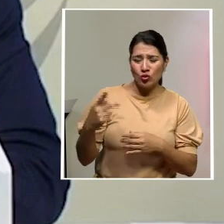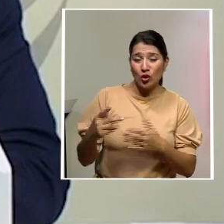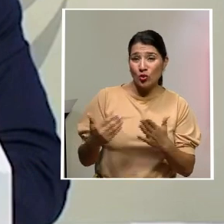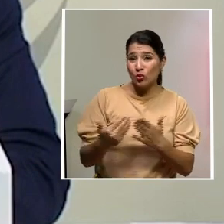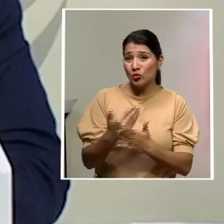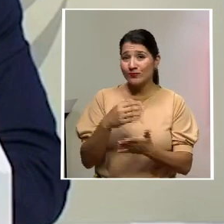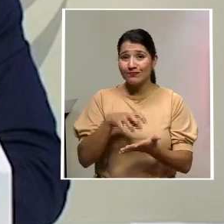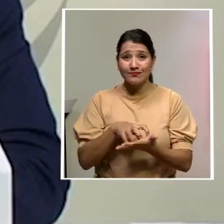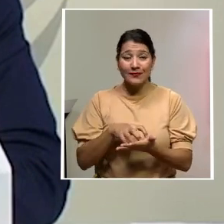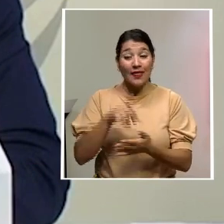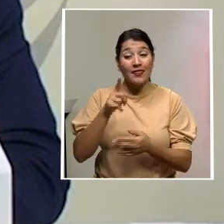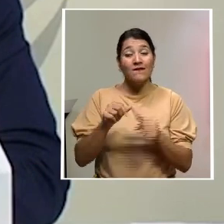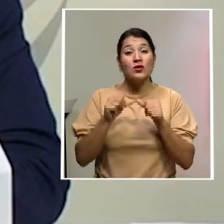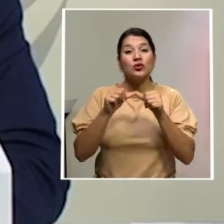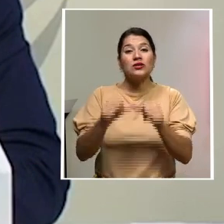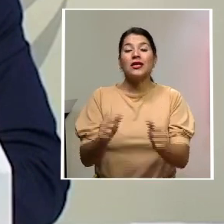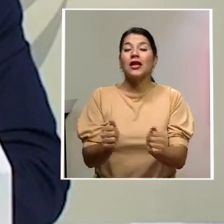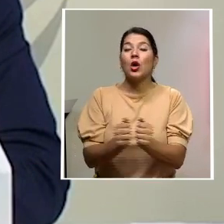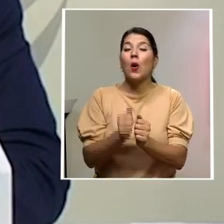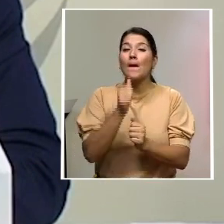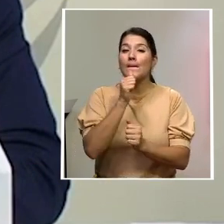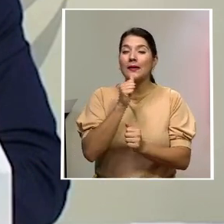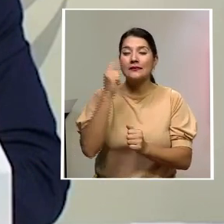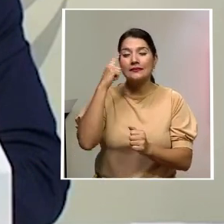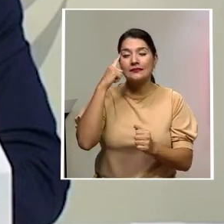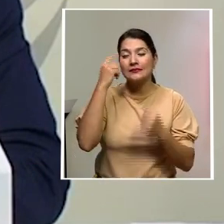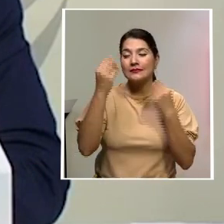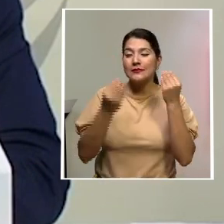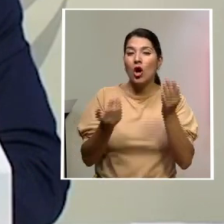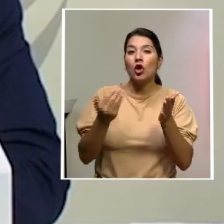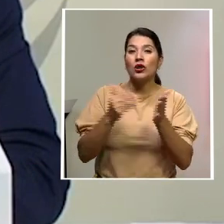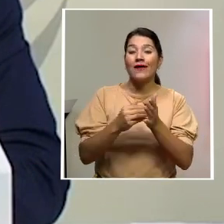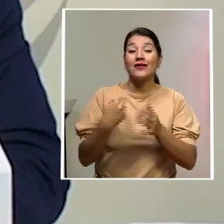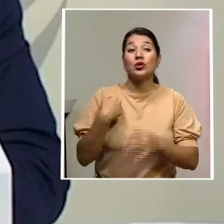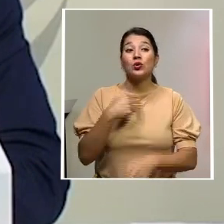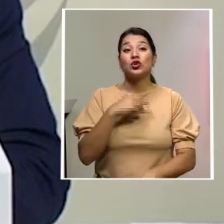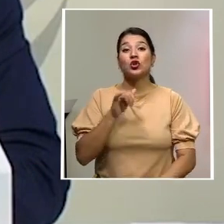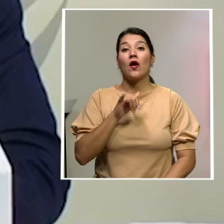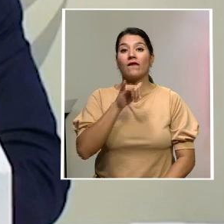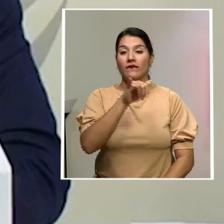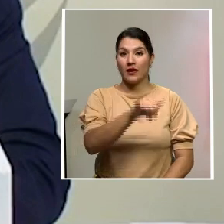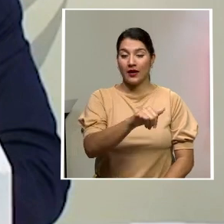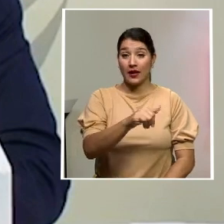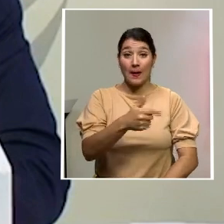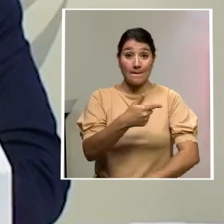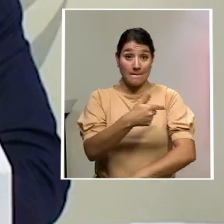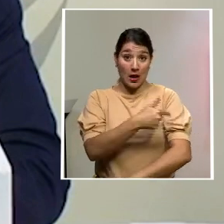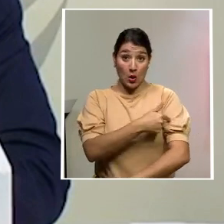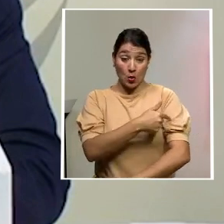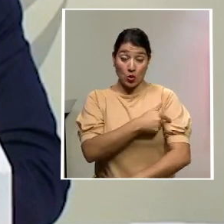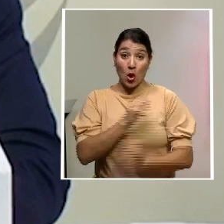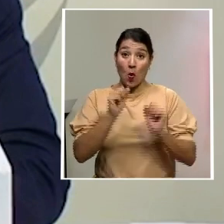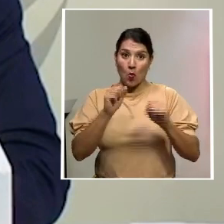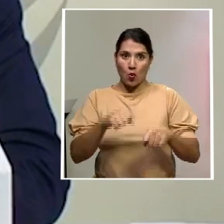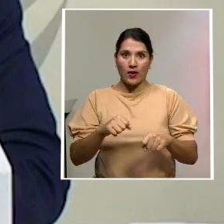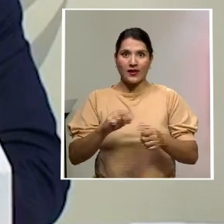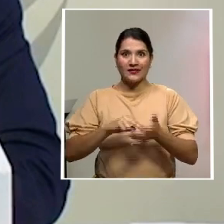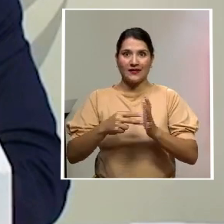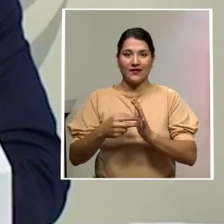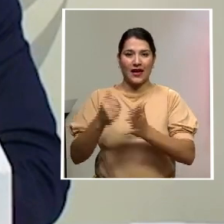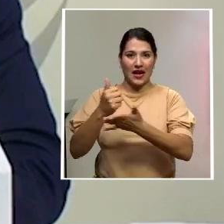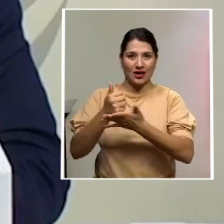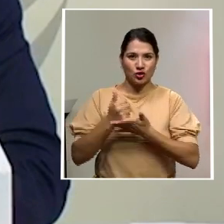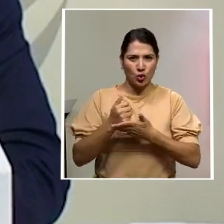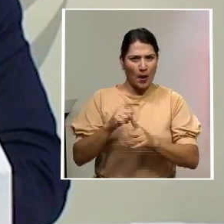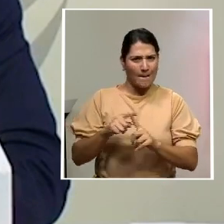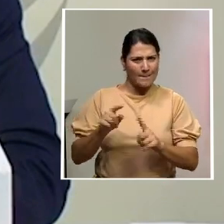debemos seguir actuando con prudencia y repensar o evitar los viajes internacionales. Las vacunas pueden ser una luz al final del túnel, pero esa luz no